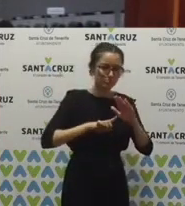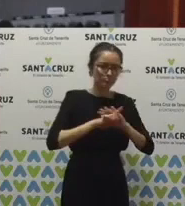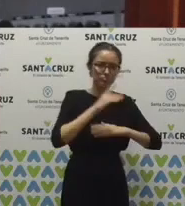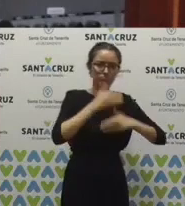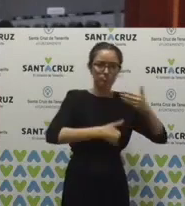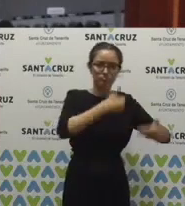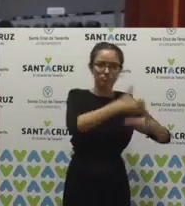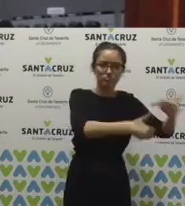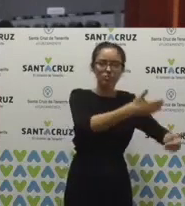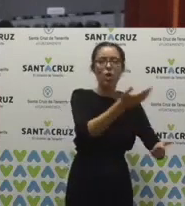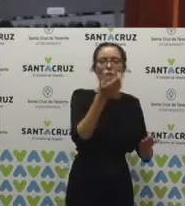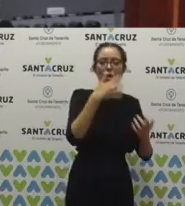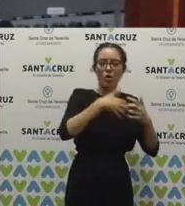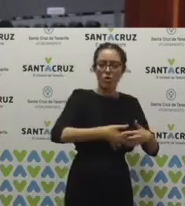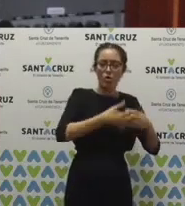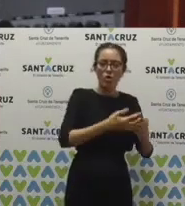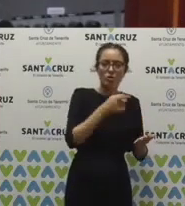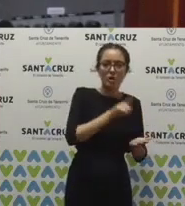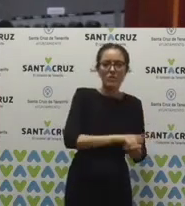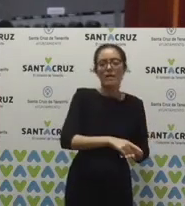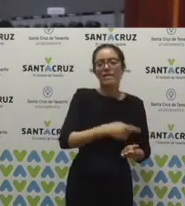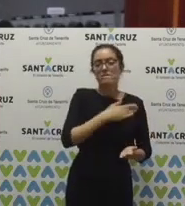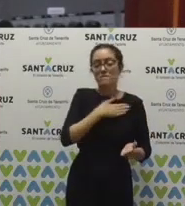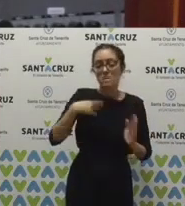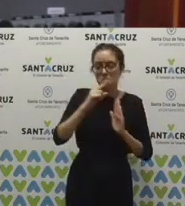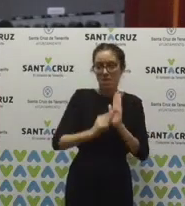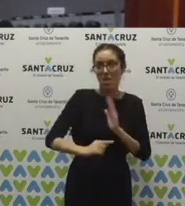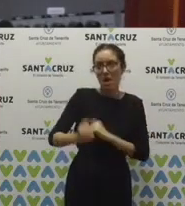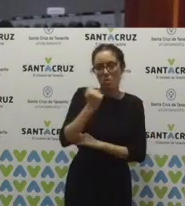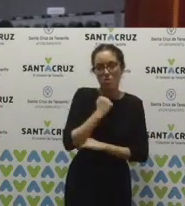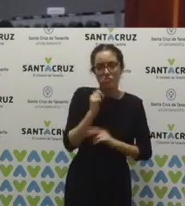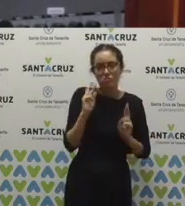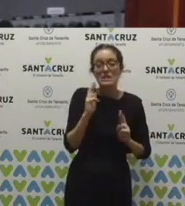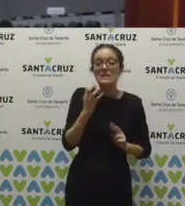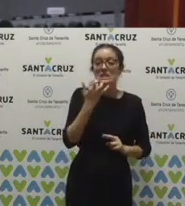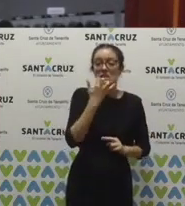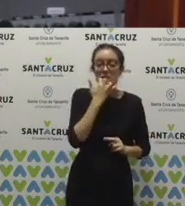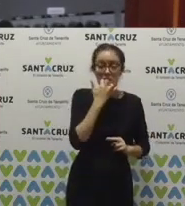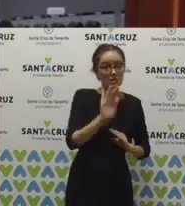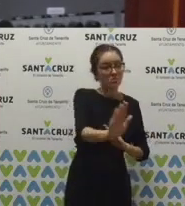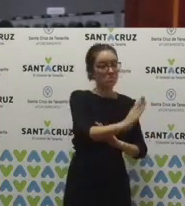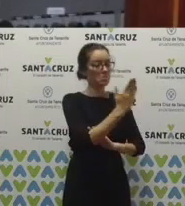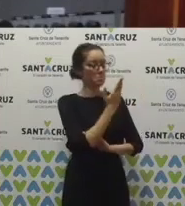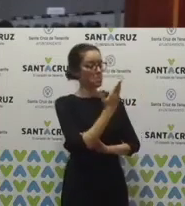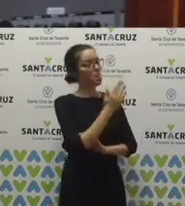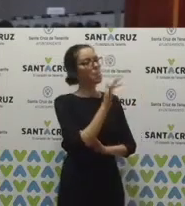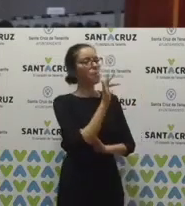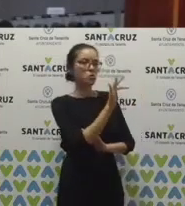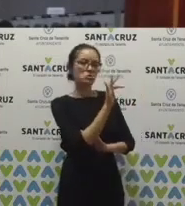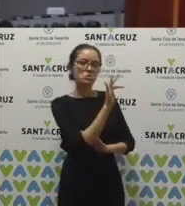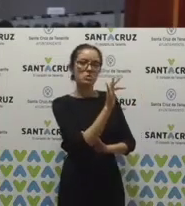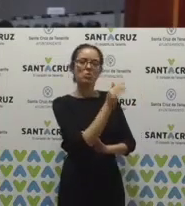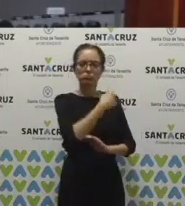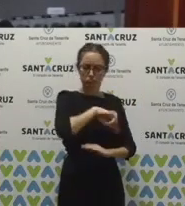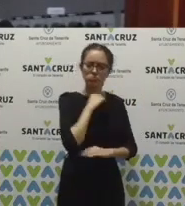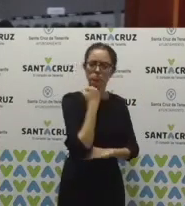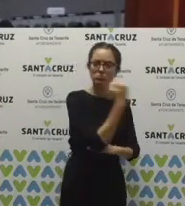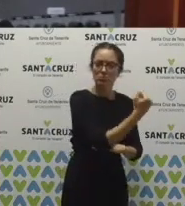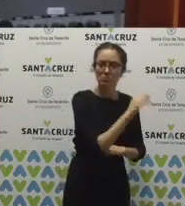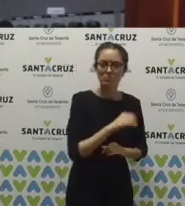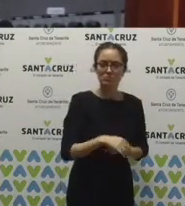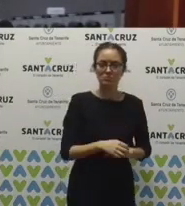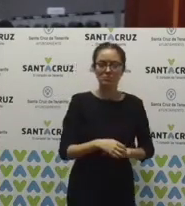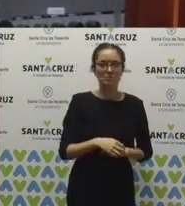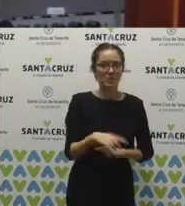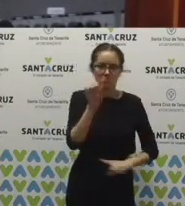máximo apoyo posible de esas esas medidas nosotros apoyaremos aquellas que veamos también positivas por parte del grupo de gobierno no hay